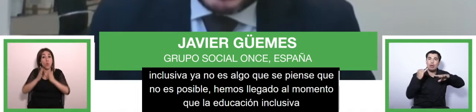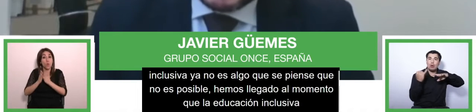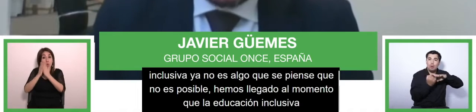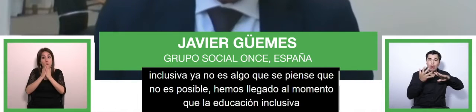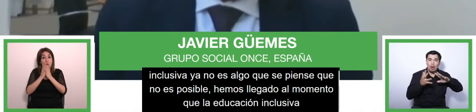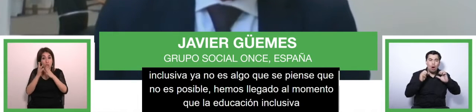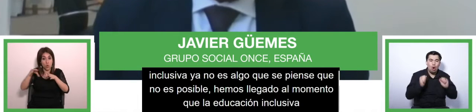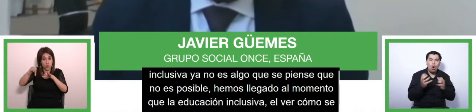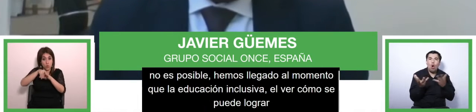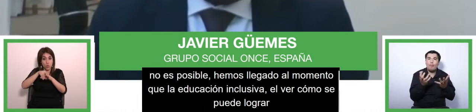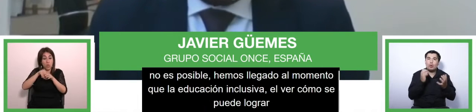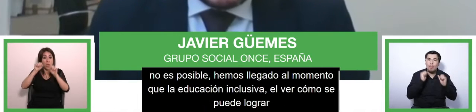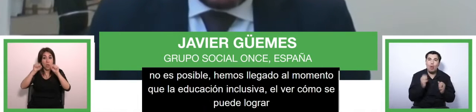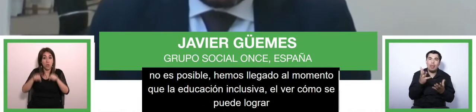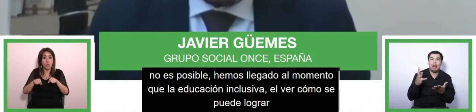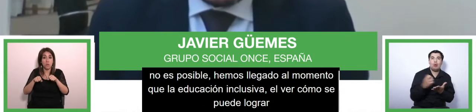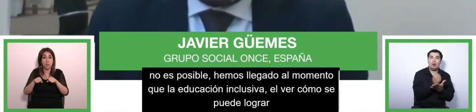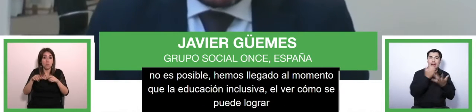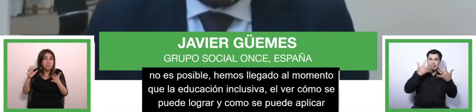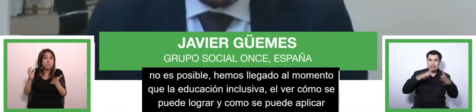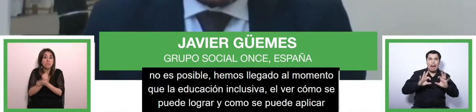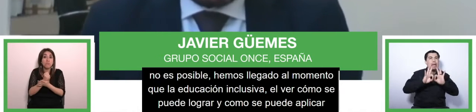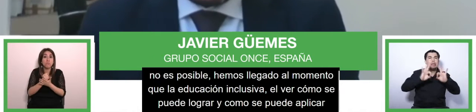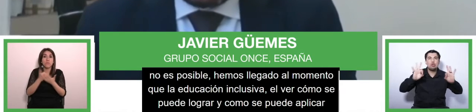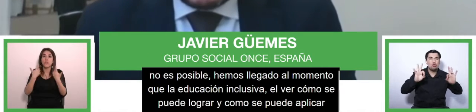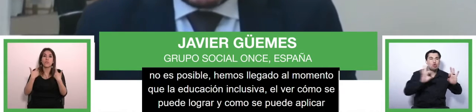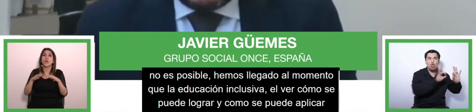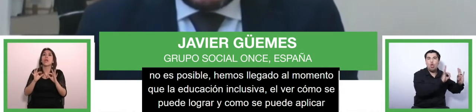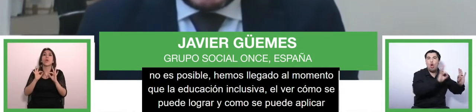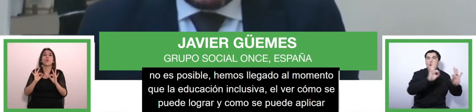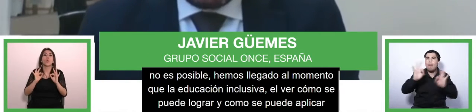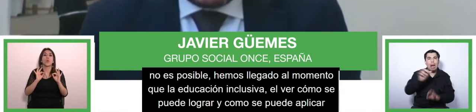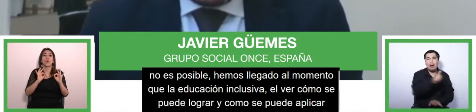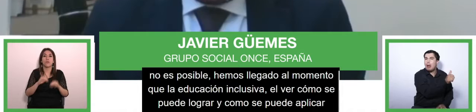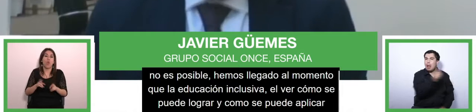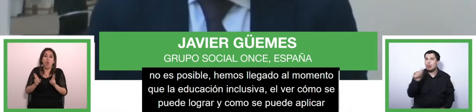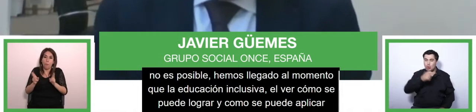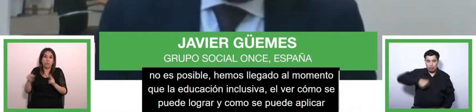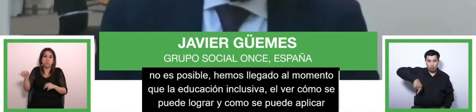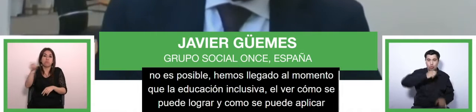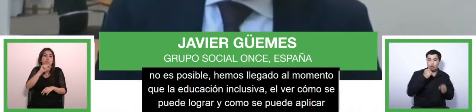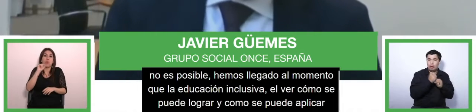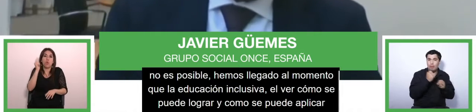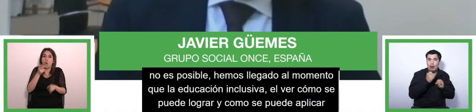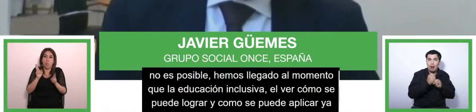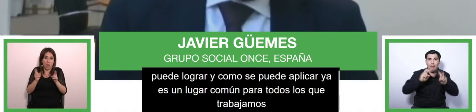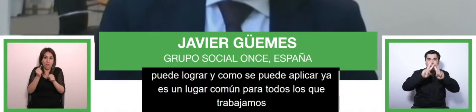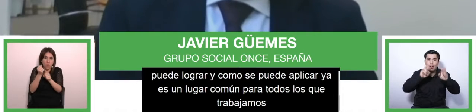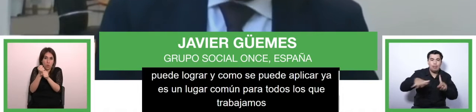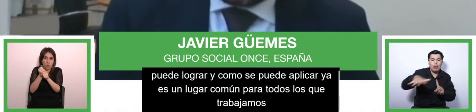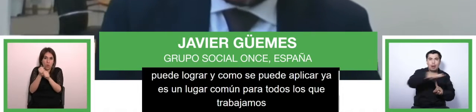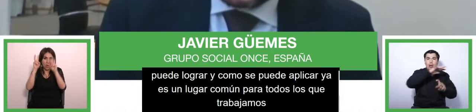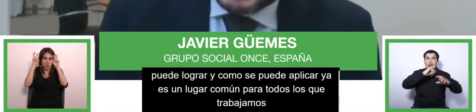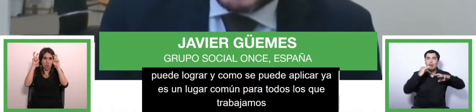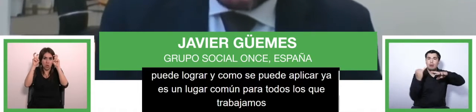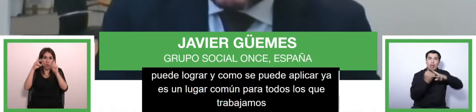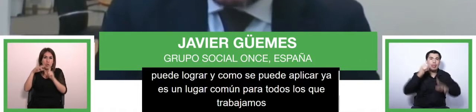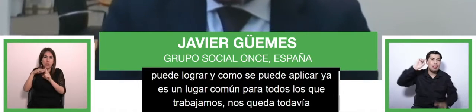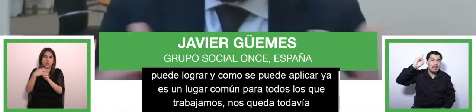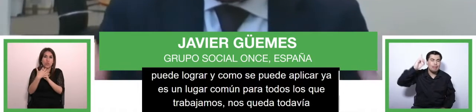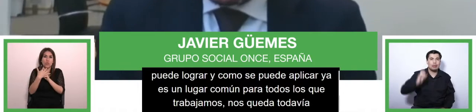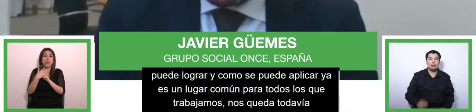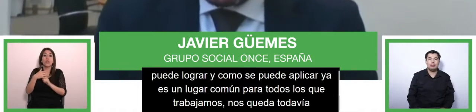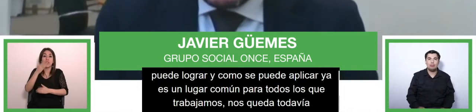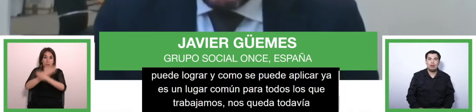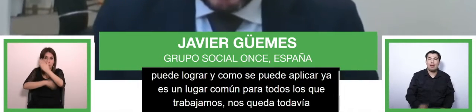puede aplicar, ya es un lugar común para todos los que trabajamos en el ámbito de la discapacidad. Nos queda todavía que la sociedad en genérico, en